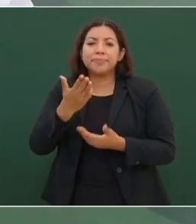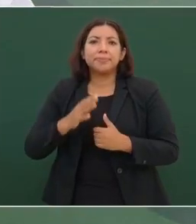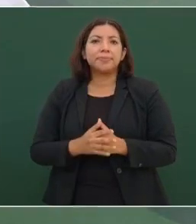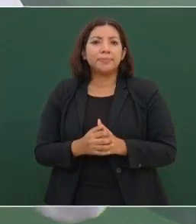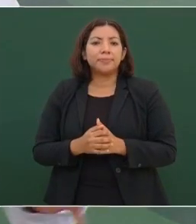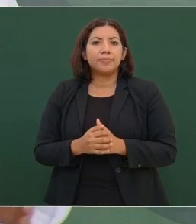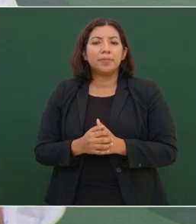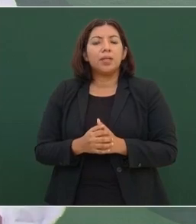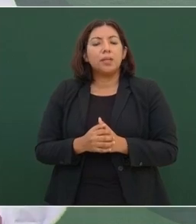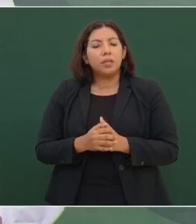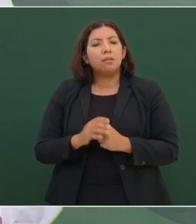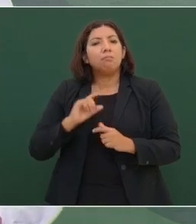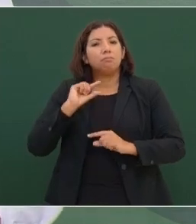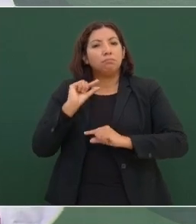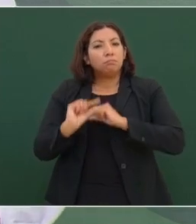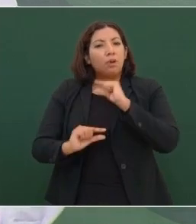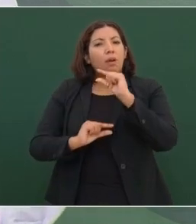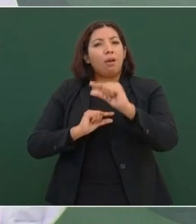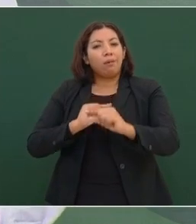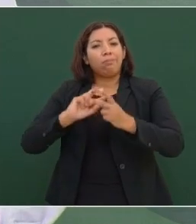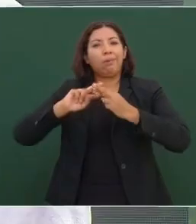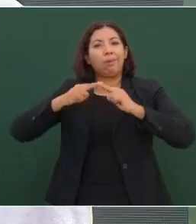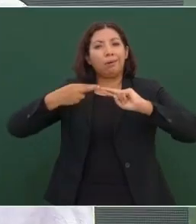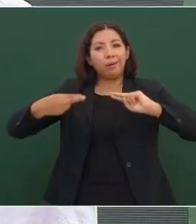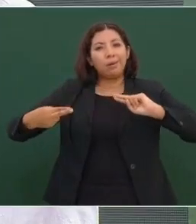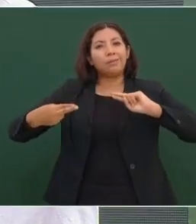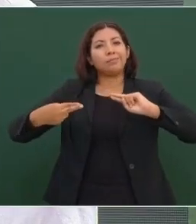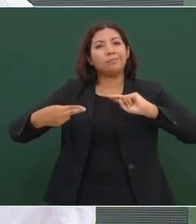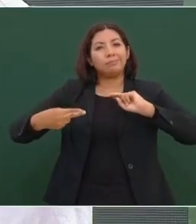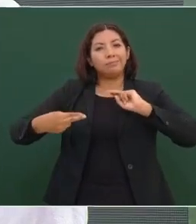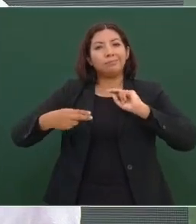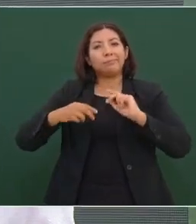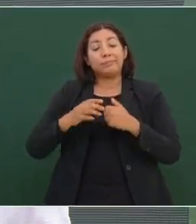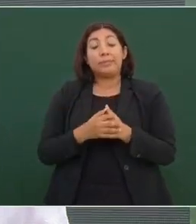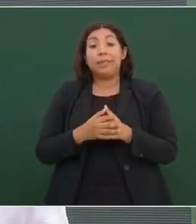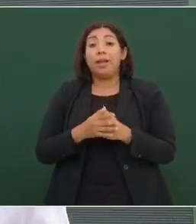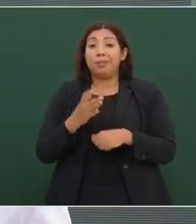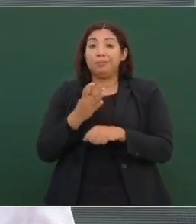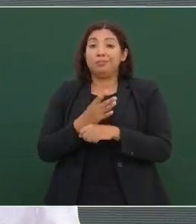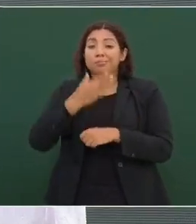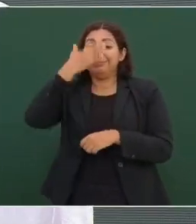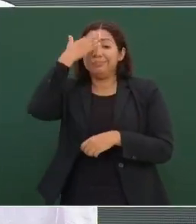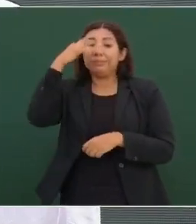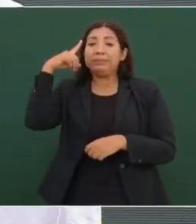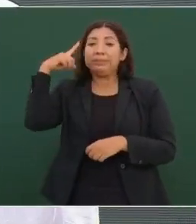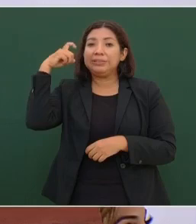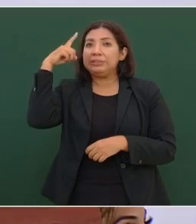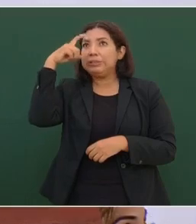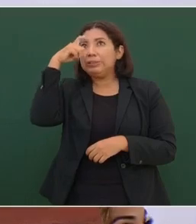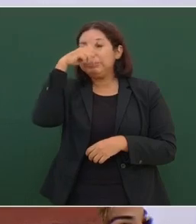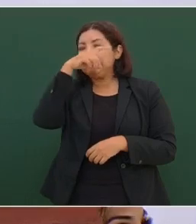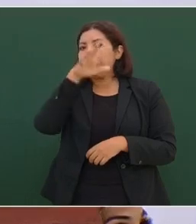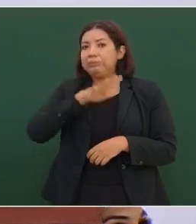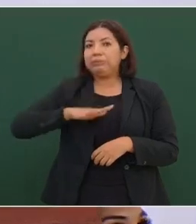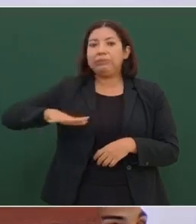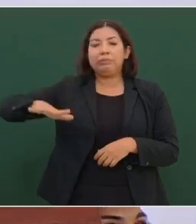están dando estas relaciones en momentos complicados, complejos,